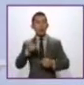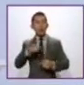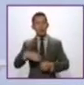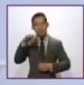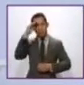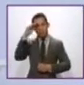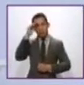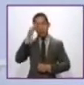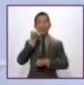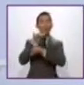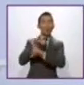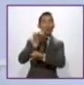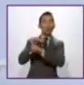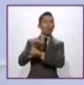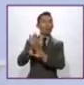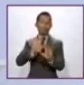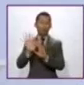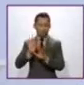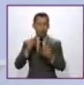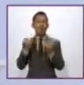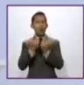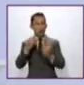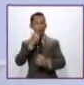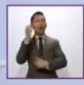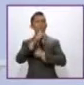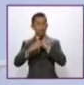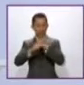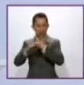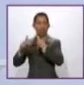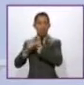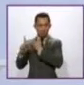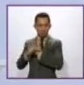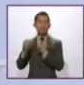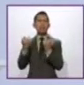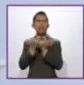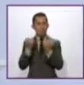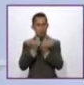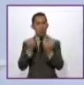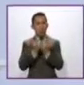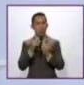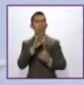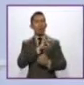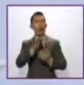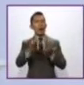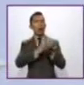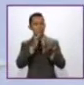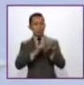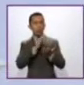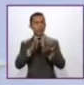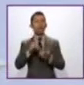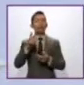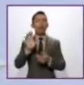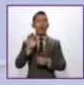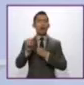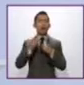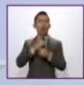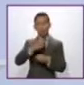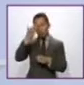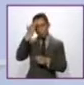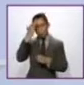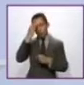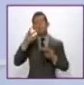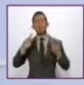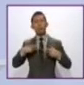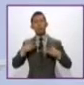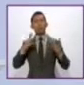veamos a Estados Unidos. Hay muchos otros países en los que pueden beneficiarse de nosotros. Tuve la oportunidad de conocer a varias